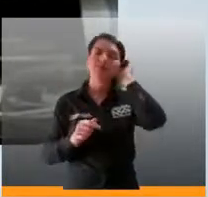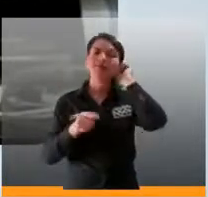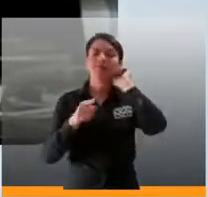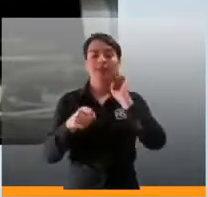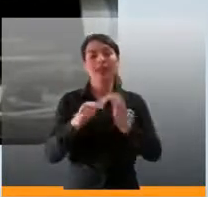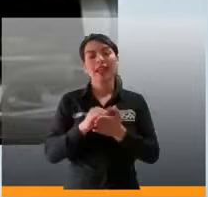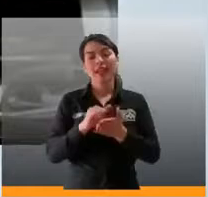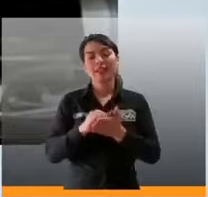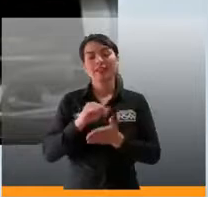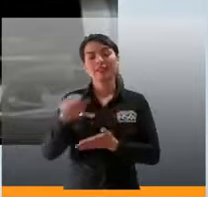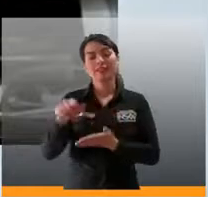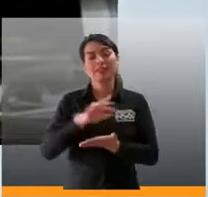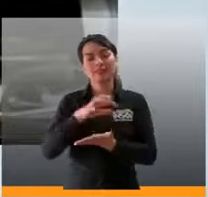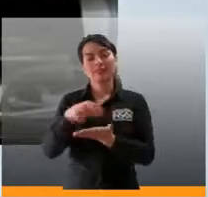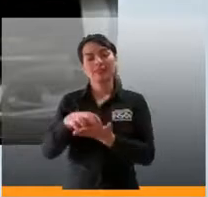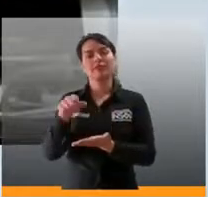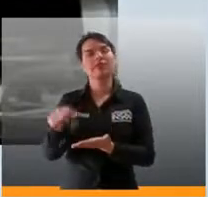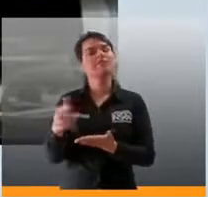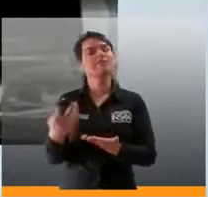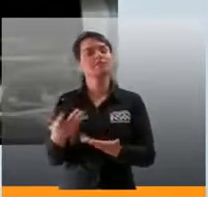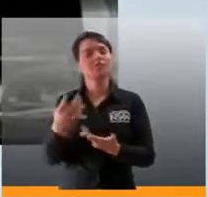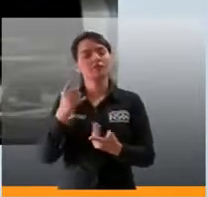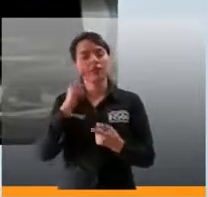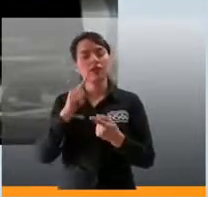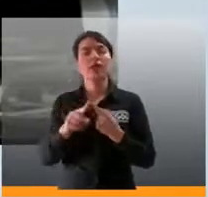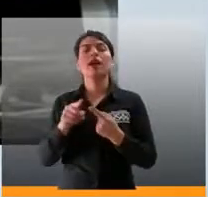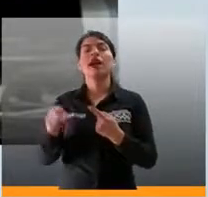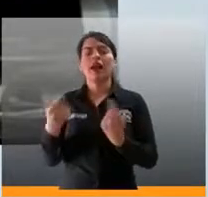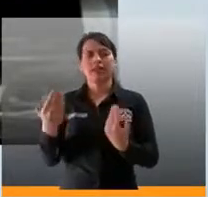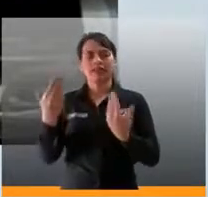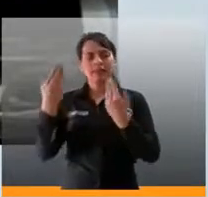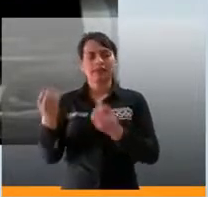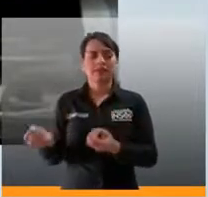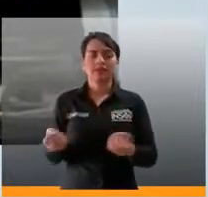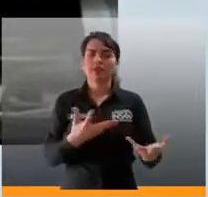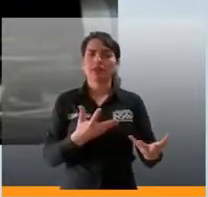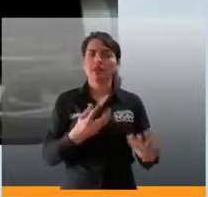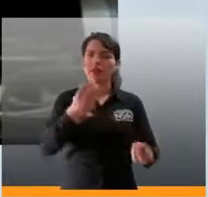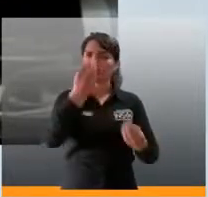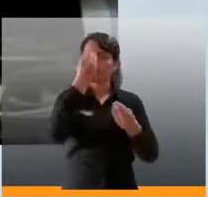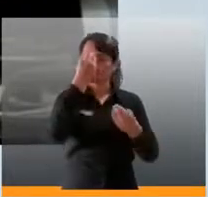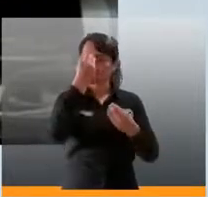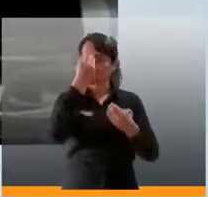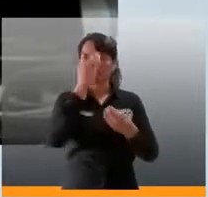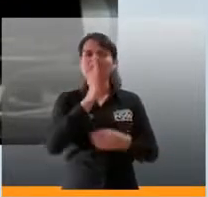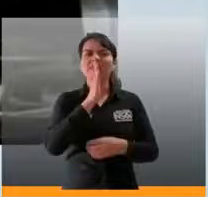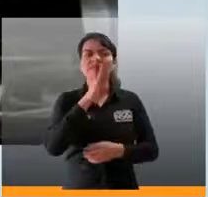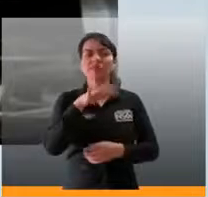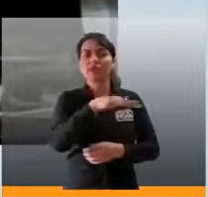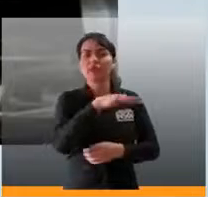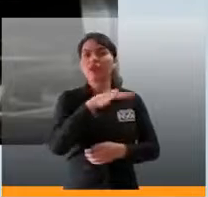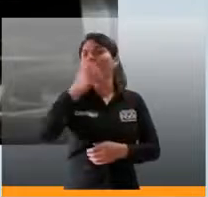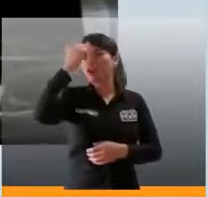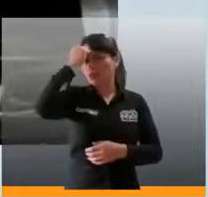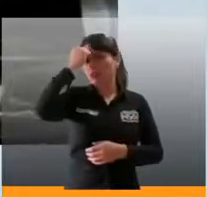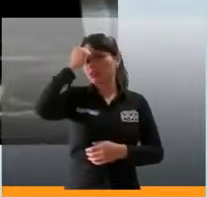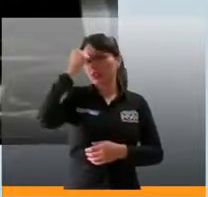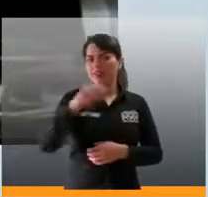Este centro se ha convertido en una herramienta de capacitación para los docentes, quienes han